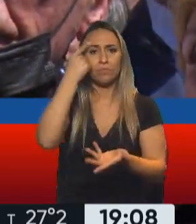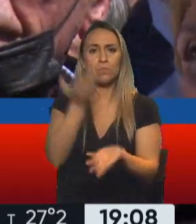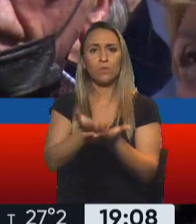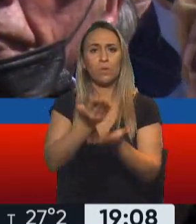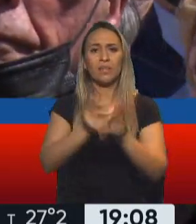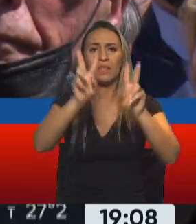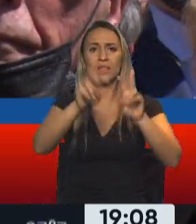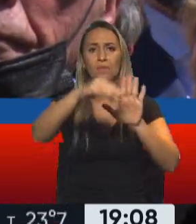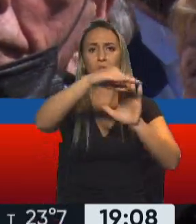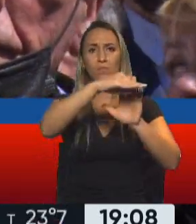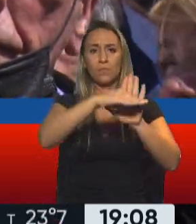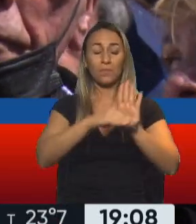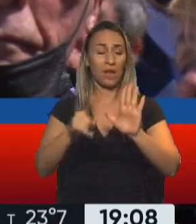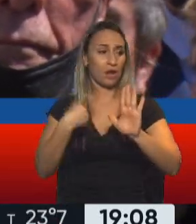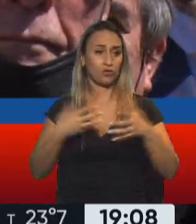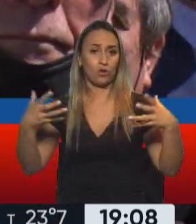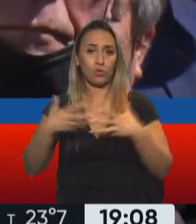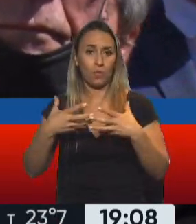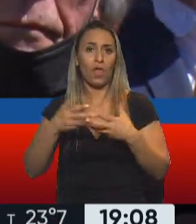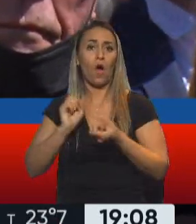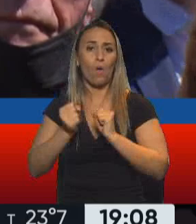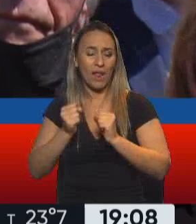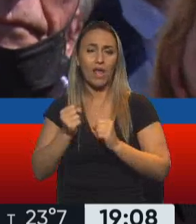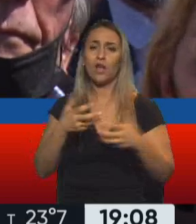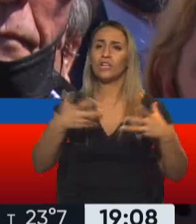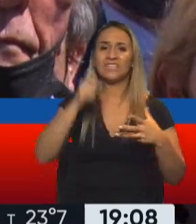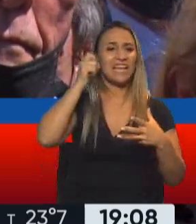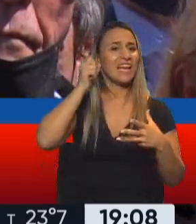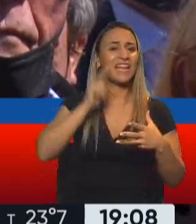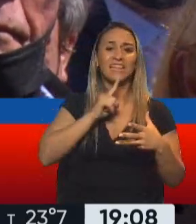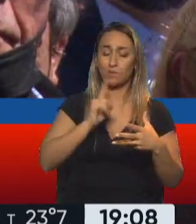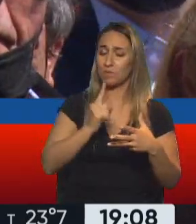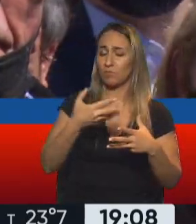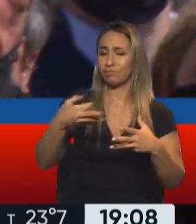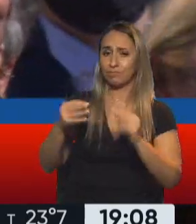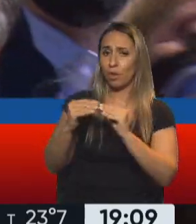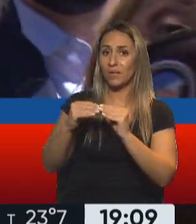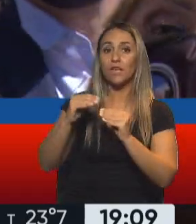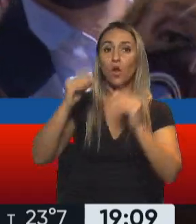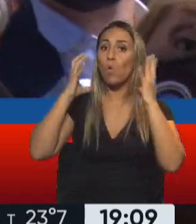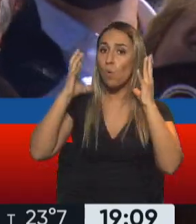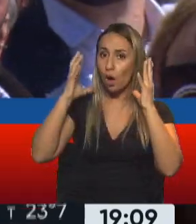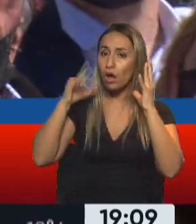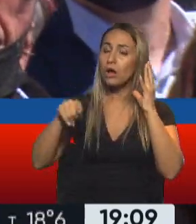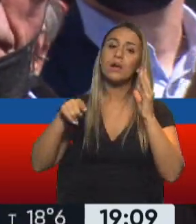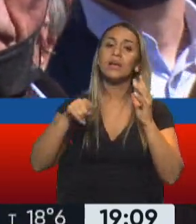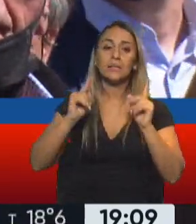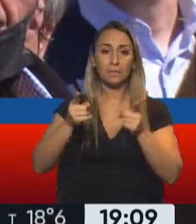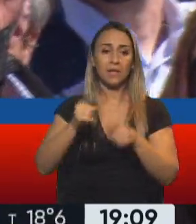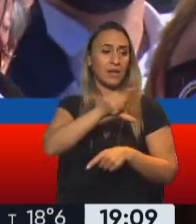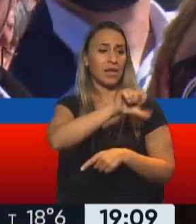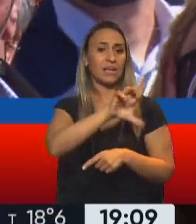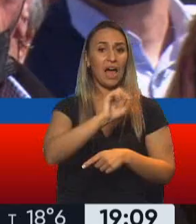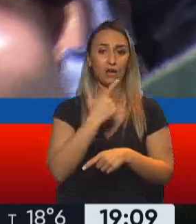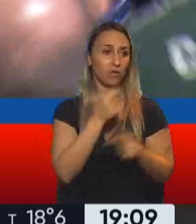obrero organizado, para esta CGT que marcha a la unidad, tal como lo dijo el compañero Hugo y como también lo reafirma Carlos,